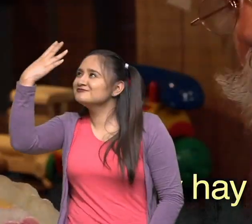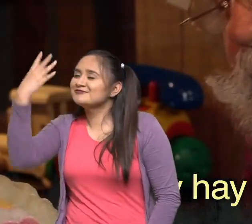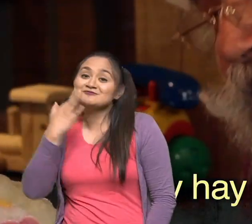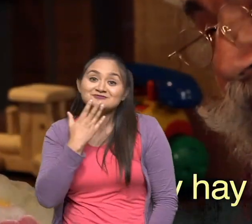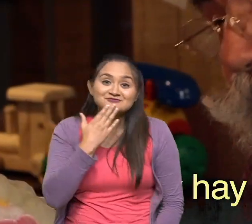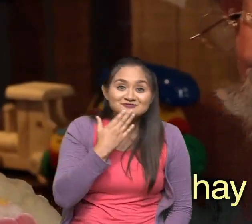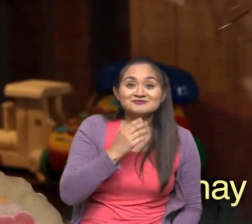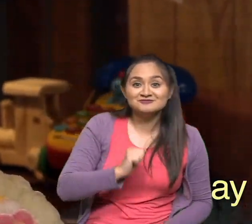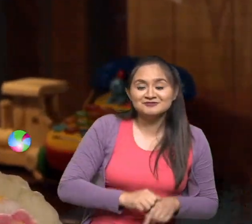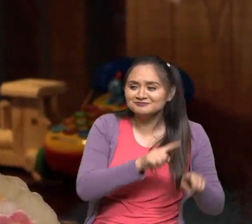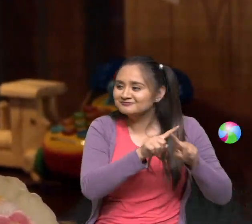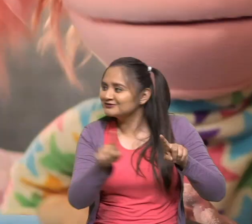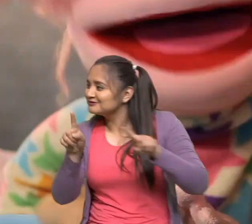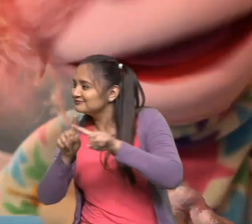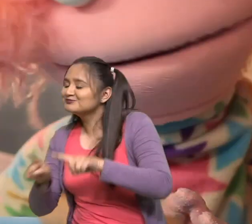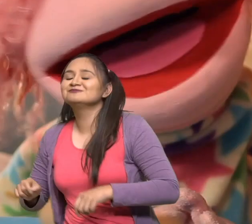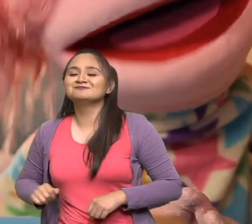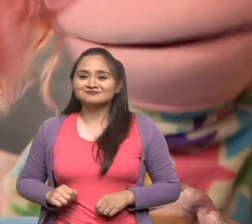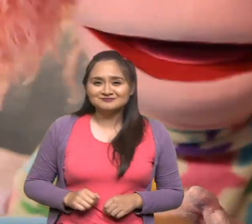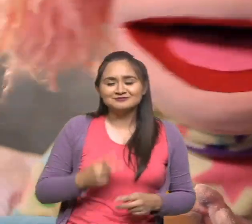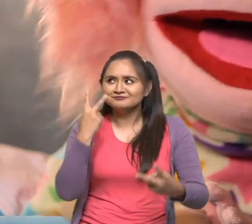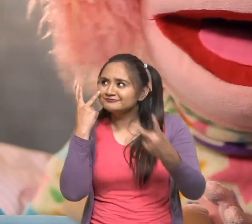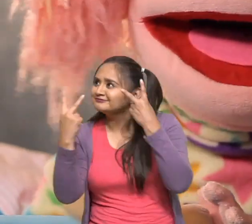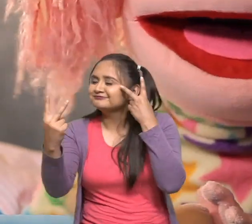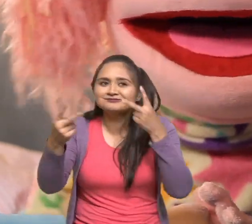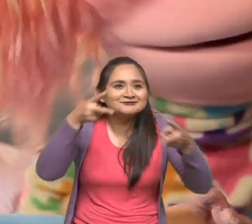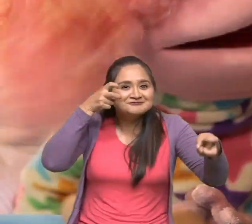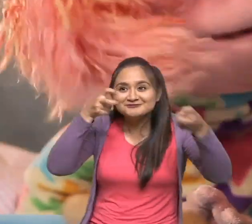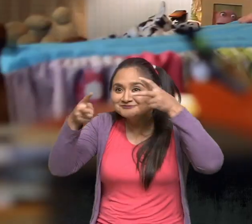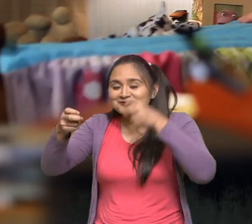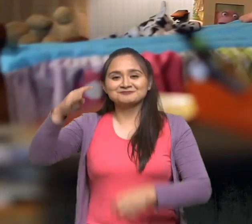arco iris. Lo